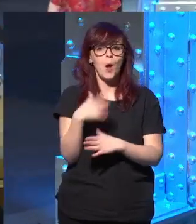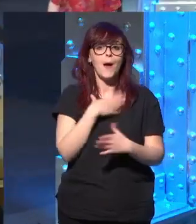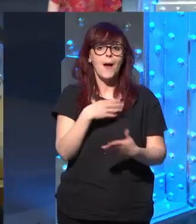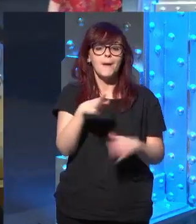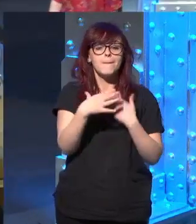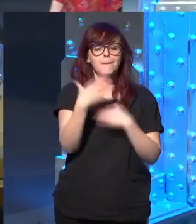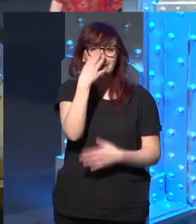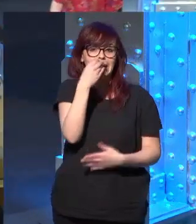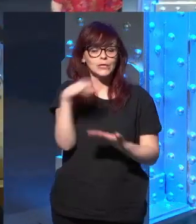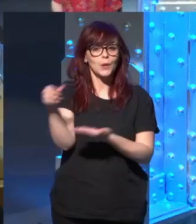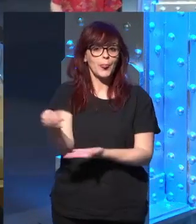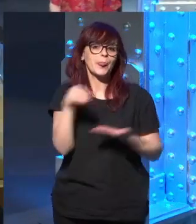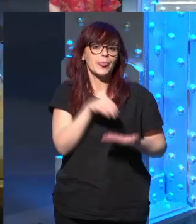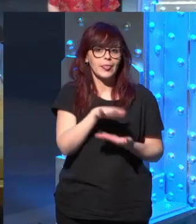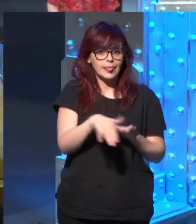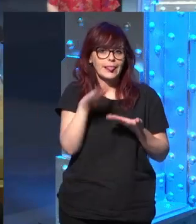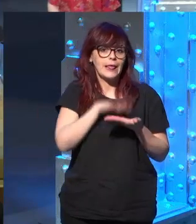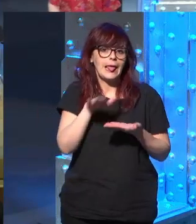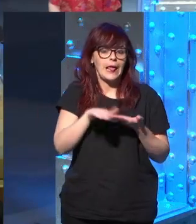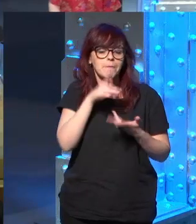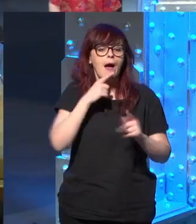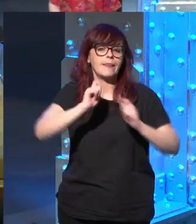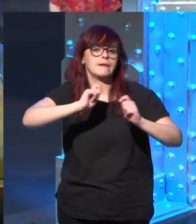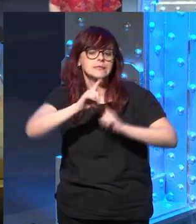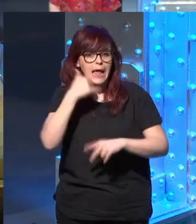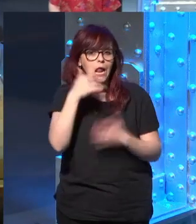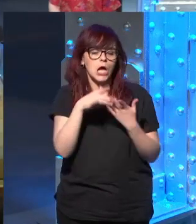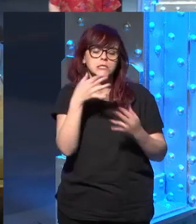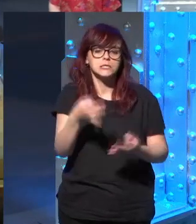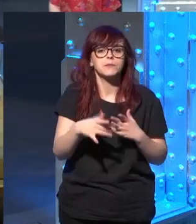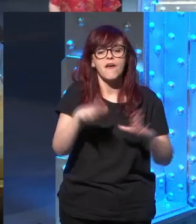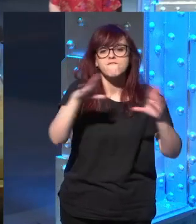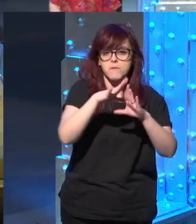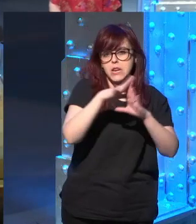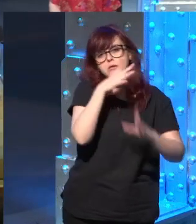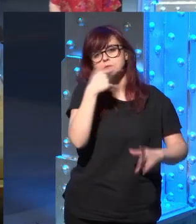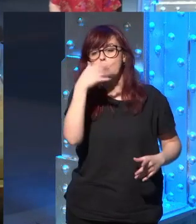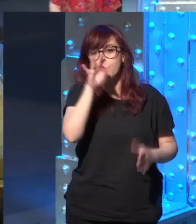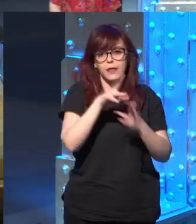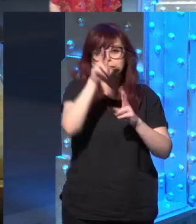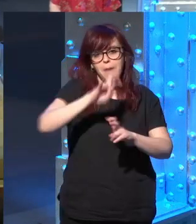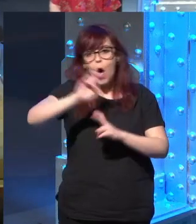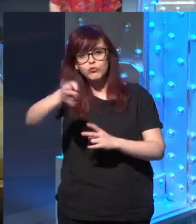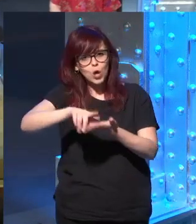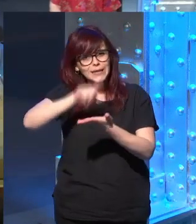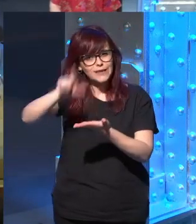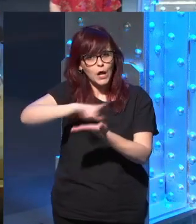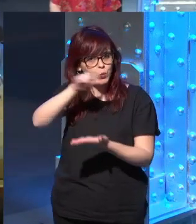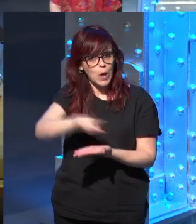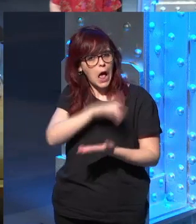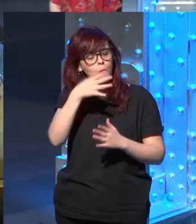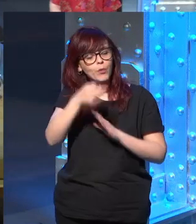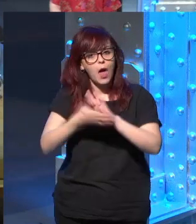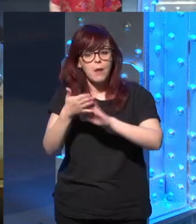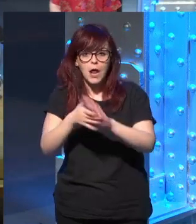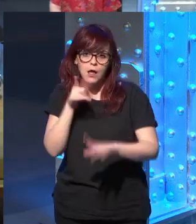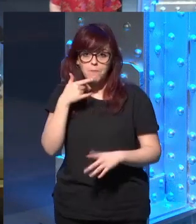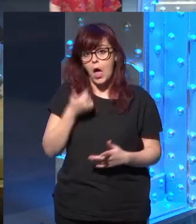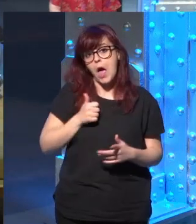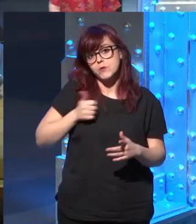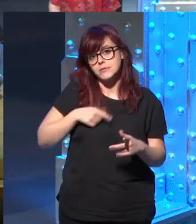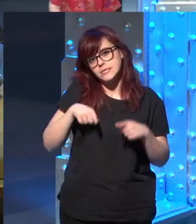Y te hagan unas entrevistas magníficas en las que no tengas que hablar siempre de feminismo, sino que puedas hablar de tu literatura. Ahí lo